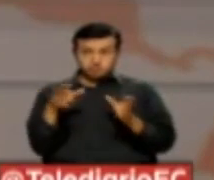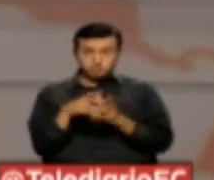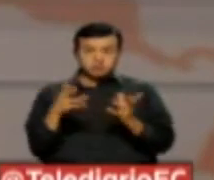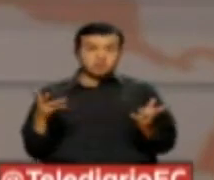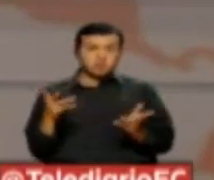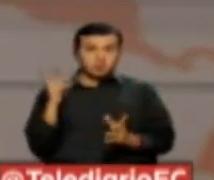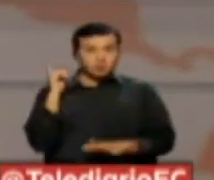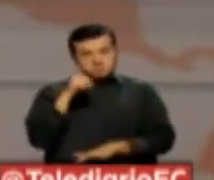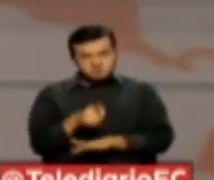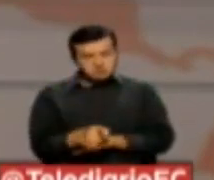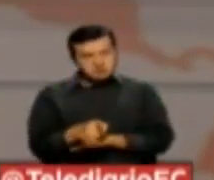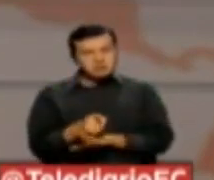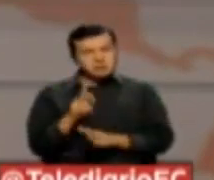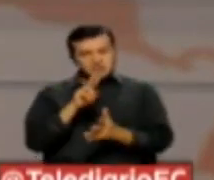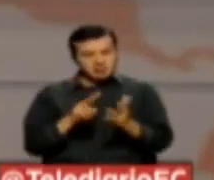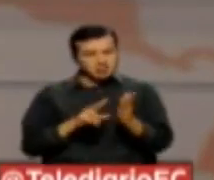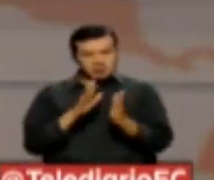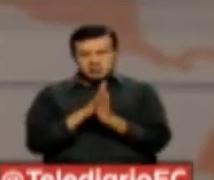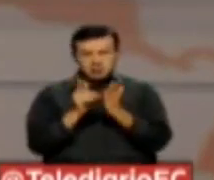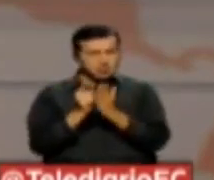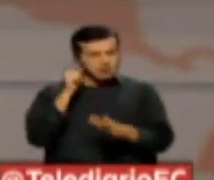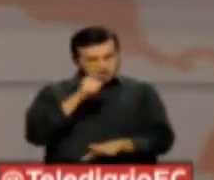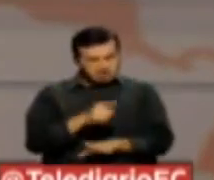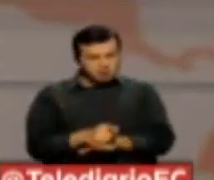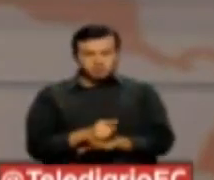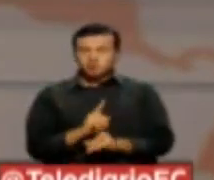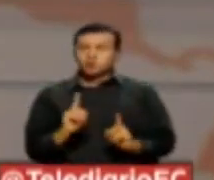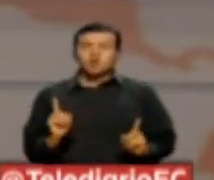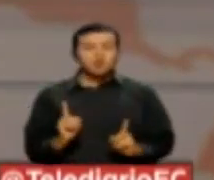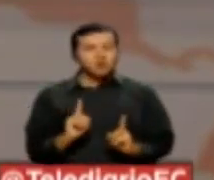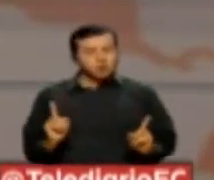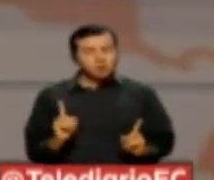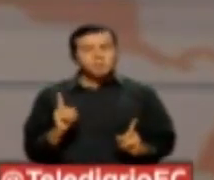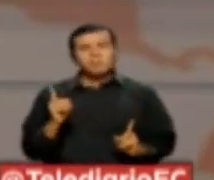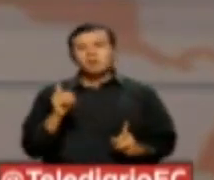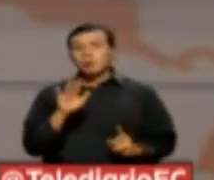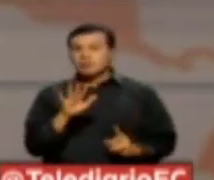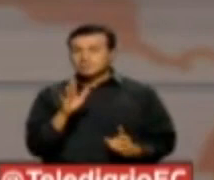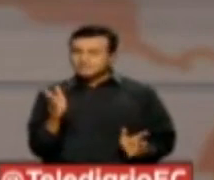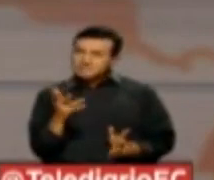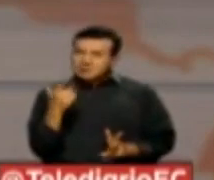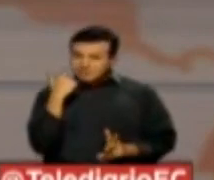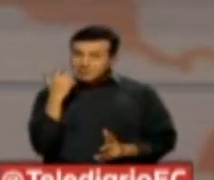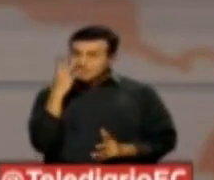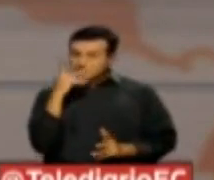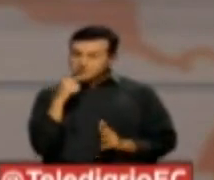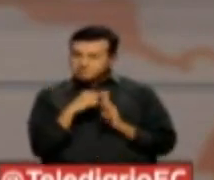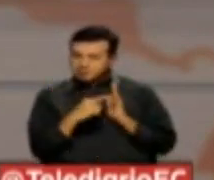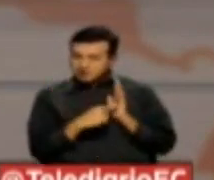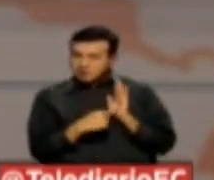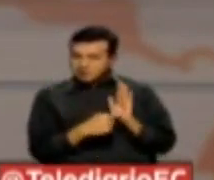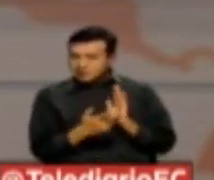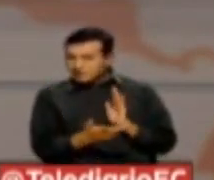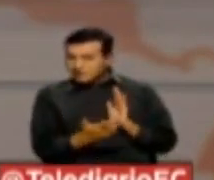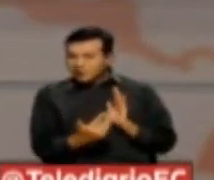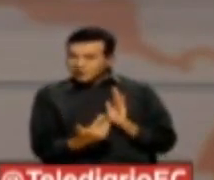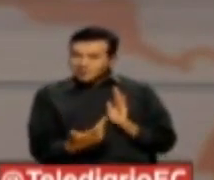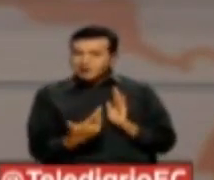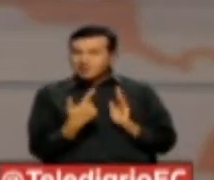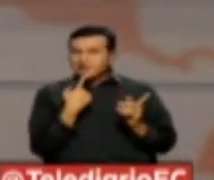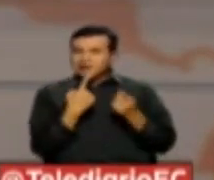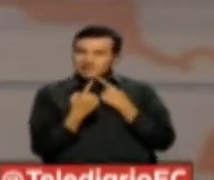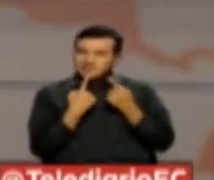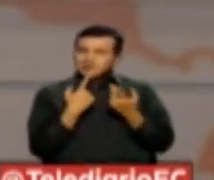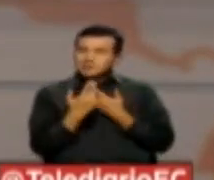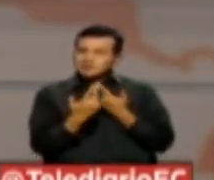no obligarles a leer un libro un cuento pero sí hacerles atractiva esa lectura poder dialogar